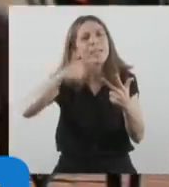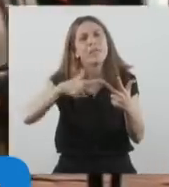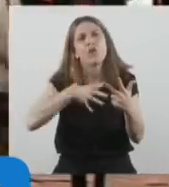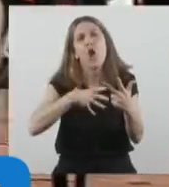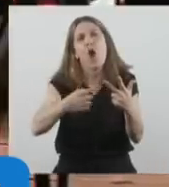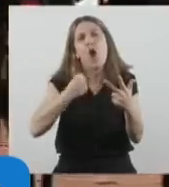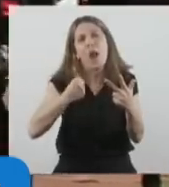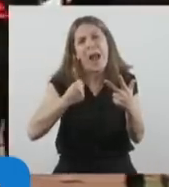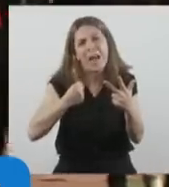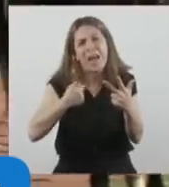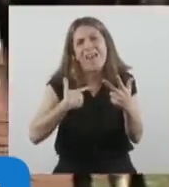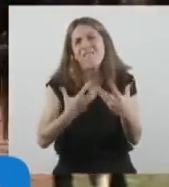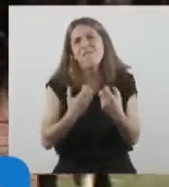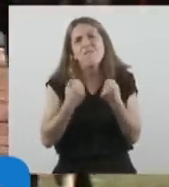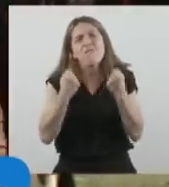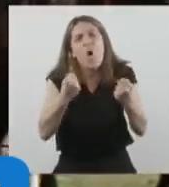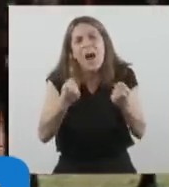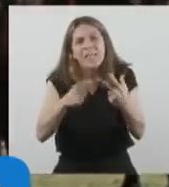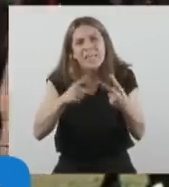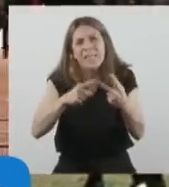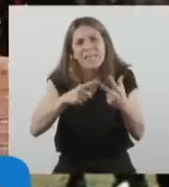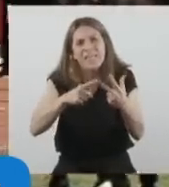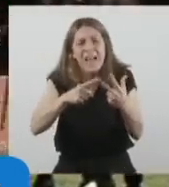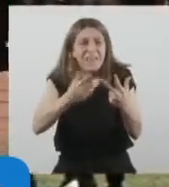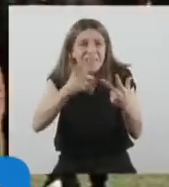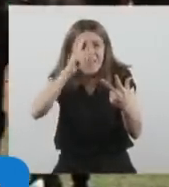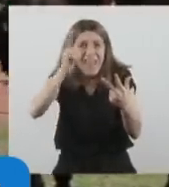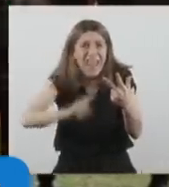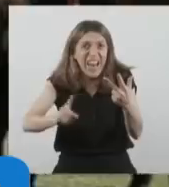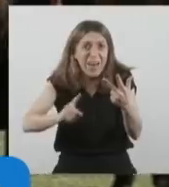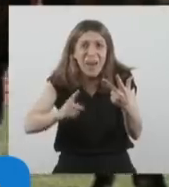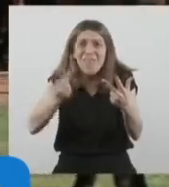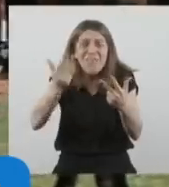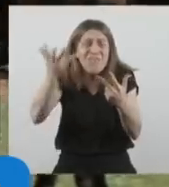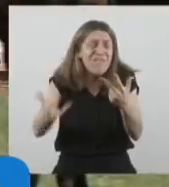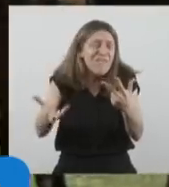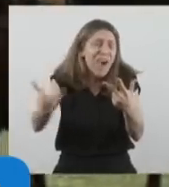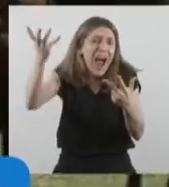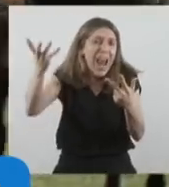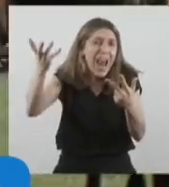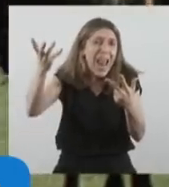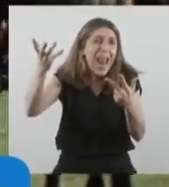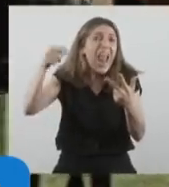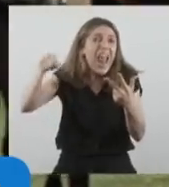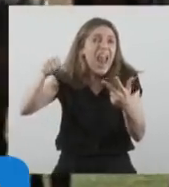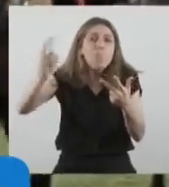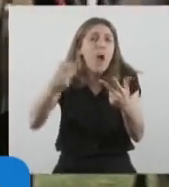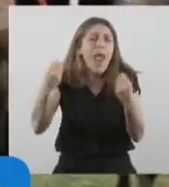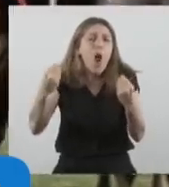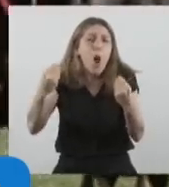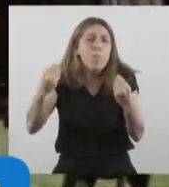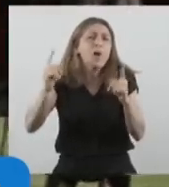una fuerza increíble un valor incalculable murió peleando como eran los